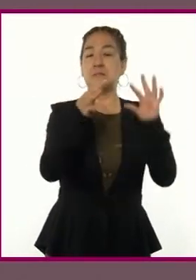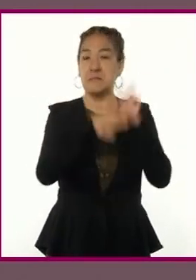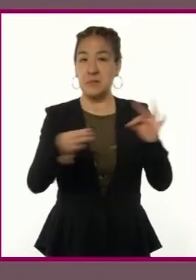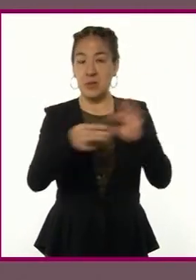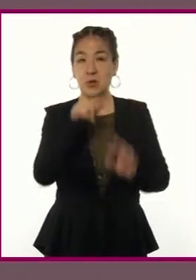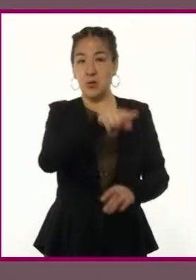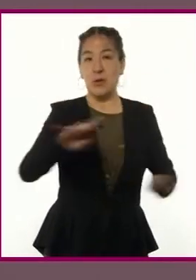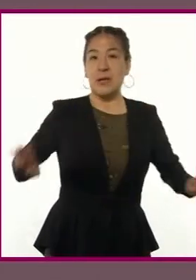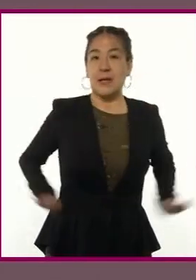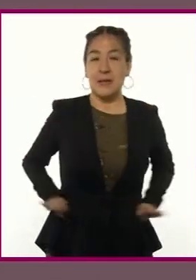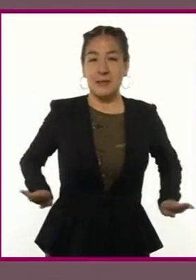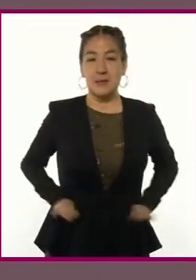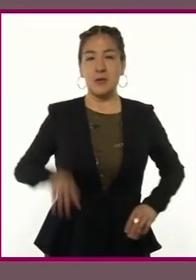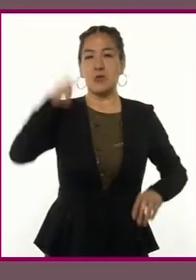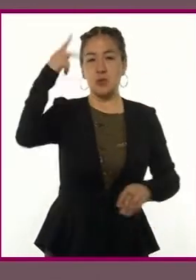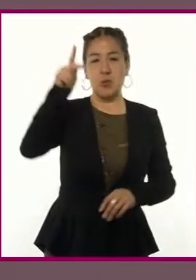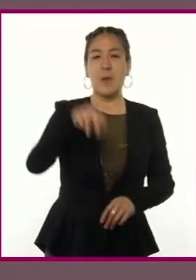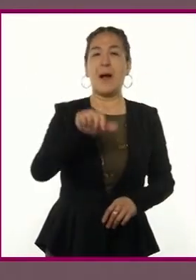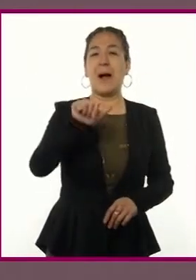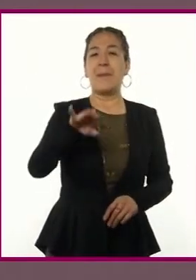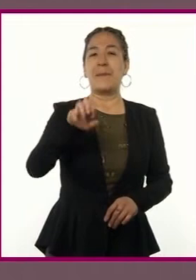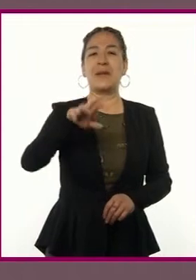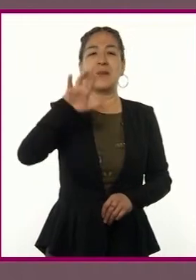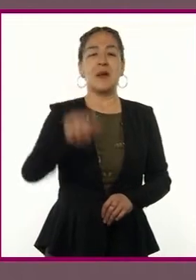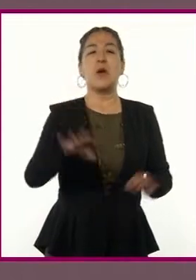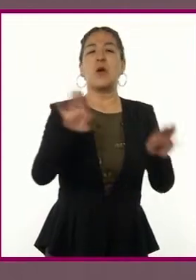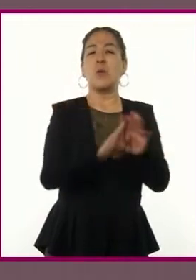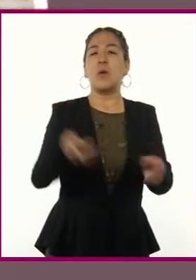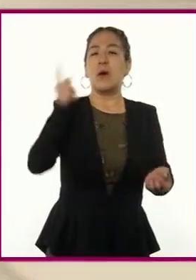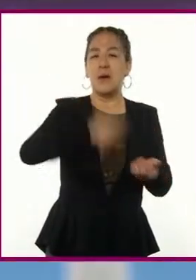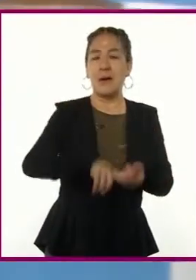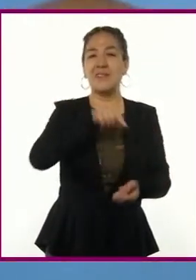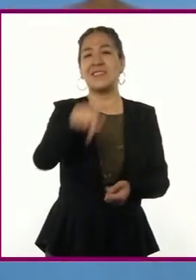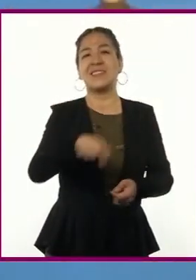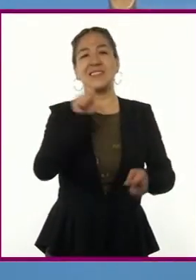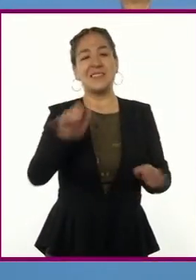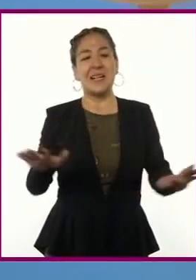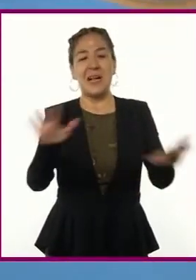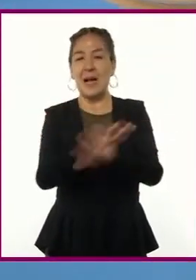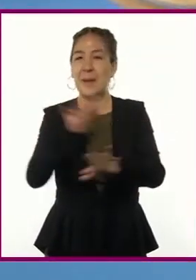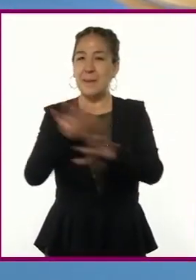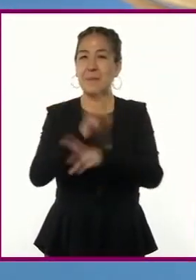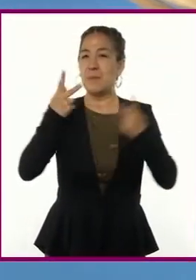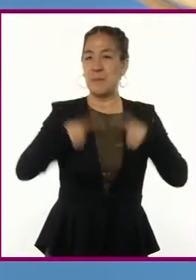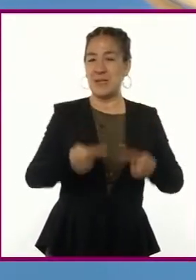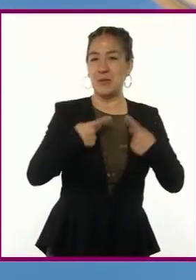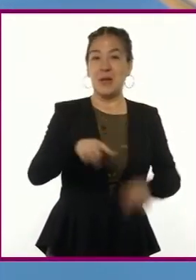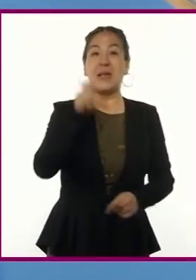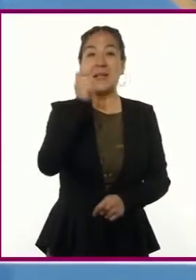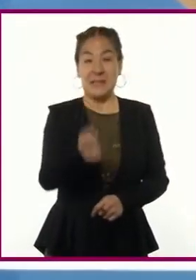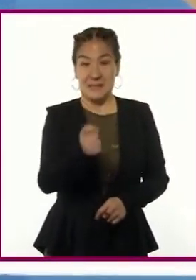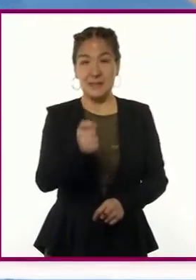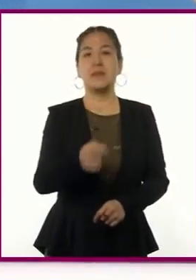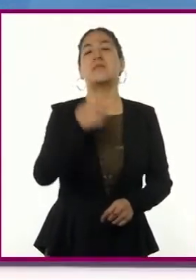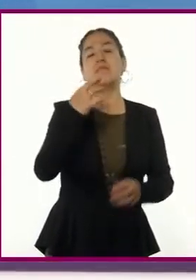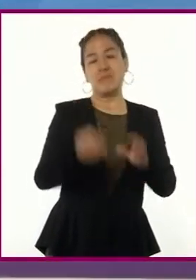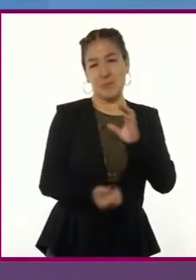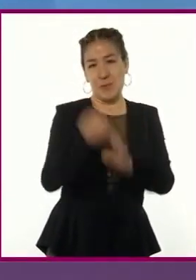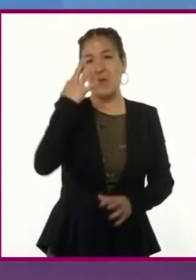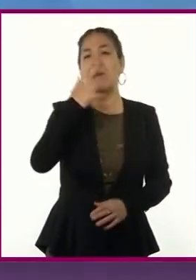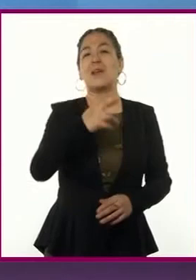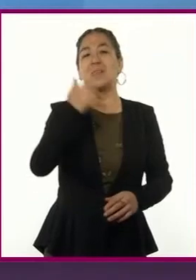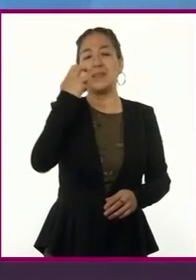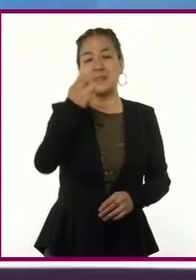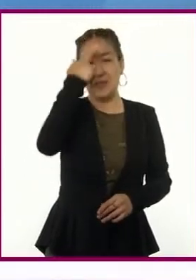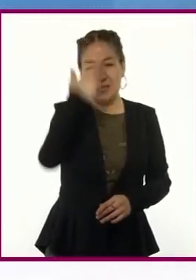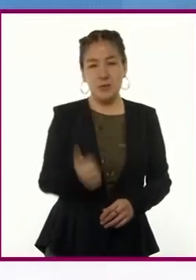las características americanas provocaban la degeneración de las especies, razón por la cual en el Nuevo Mundo no había grandes